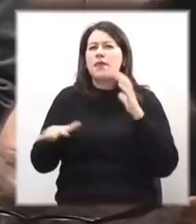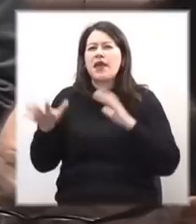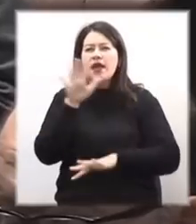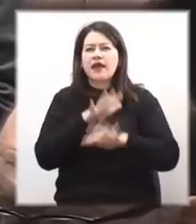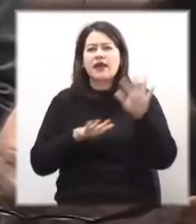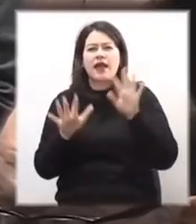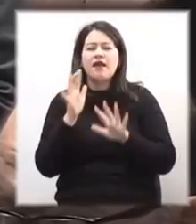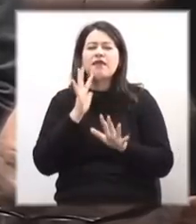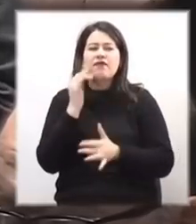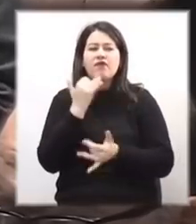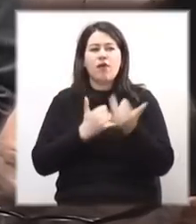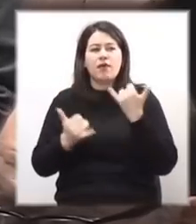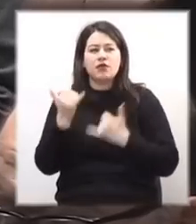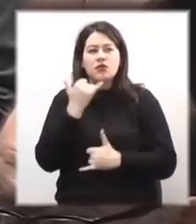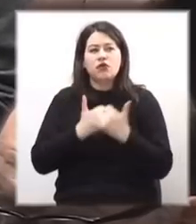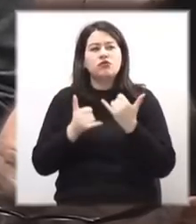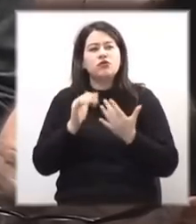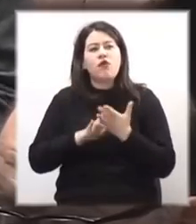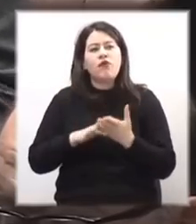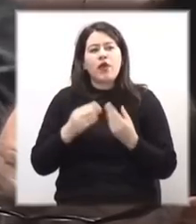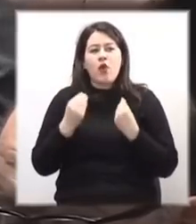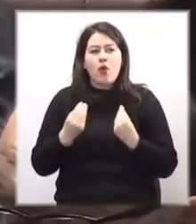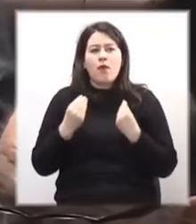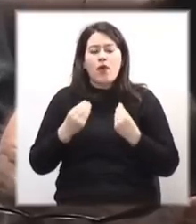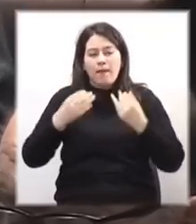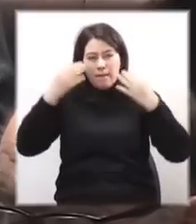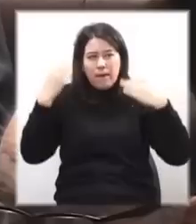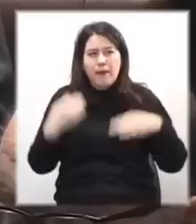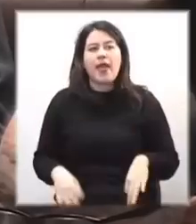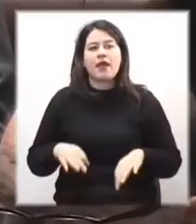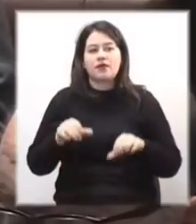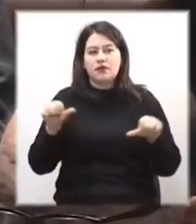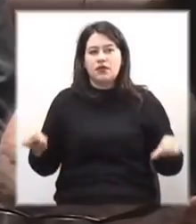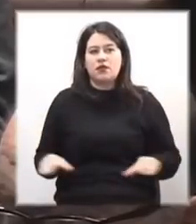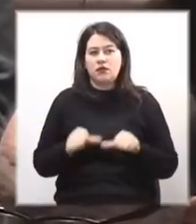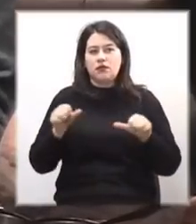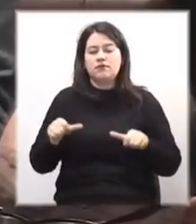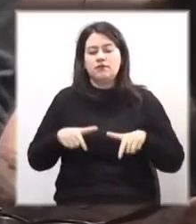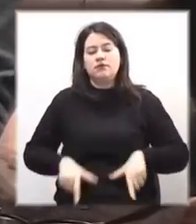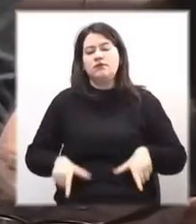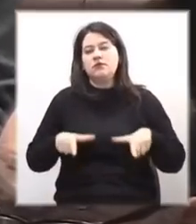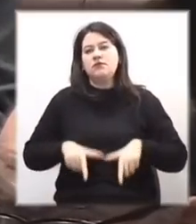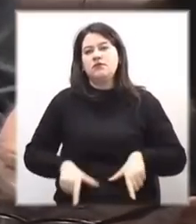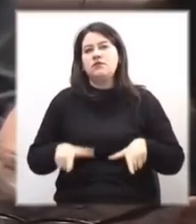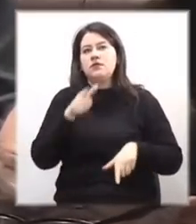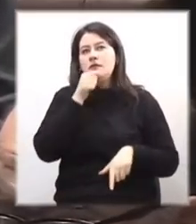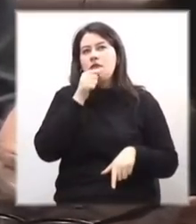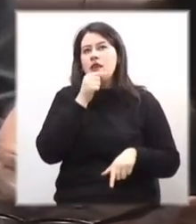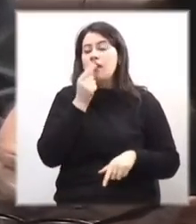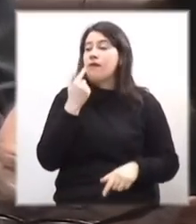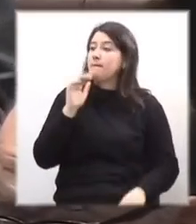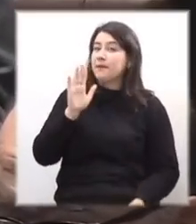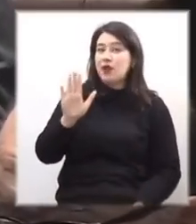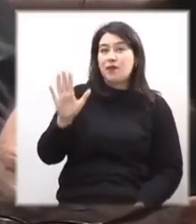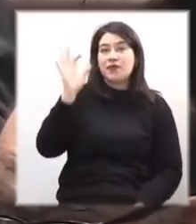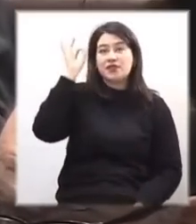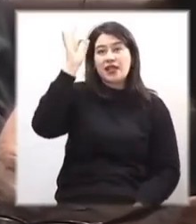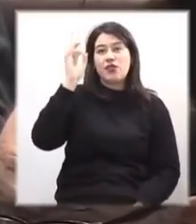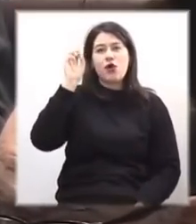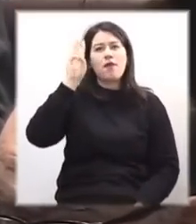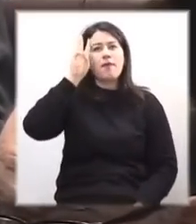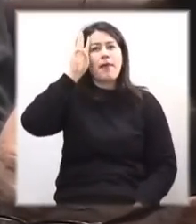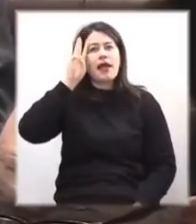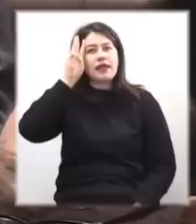con respecto a lo que se estaba instrumentando efectivamente por parte del Ministerio del Interior. El propio senador Manini, cuando